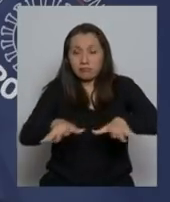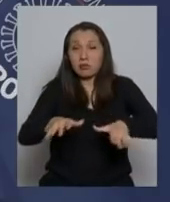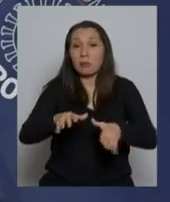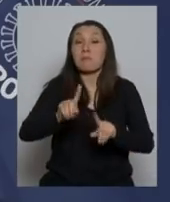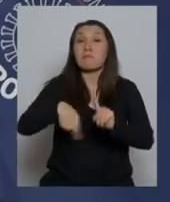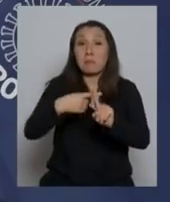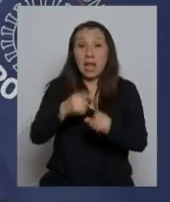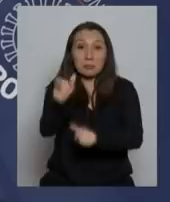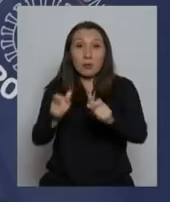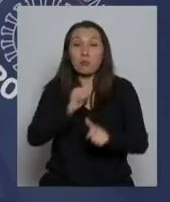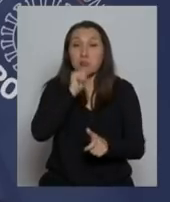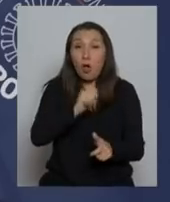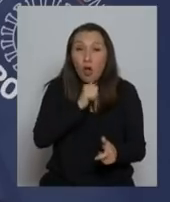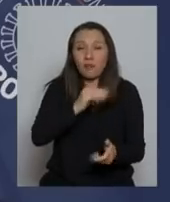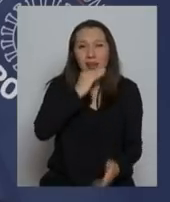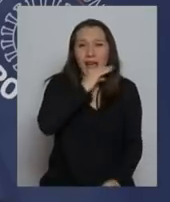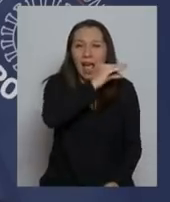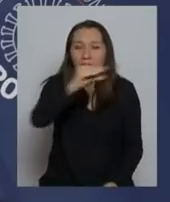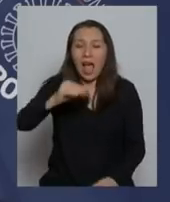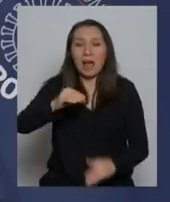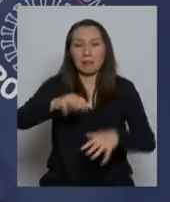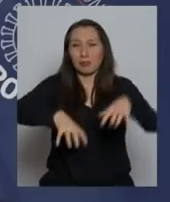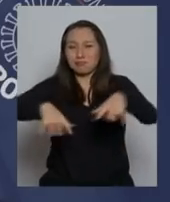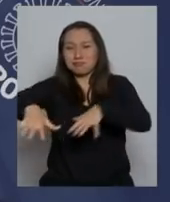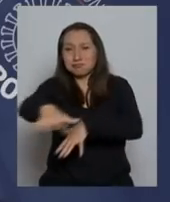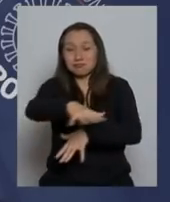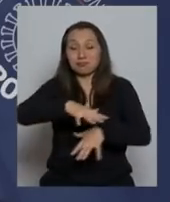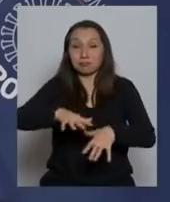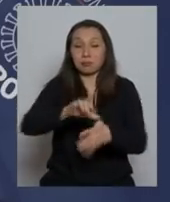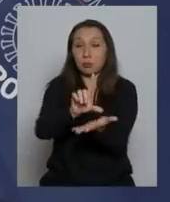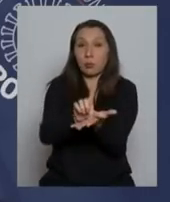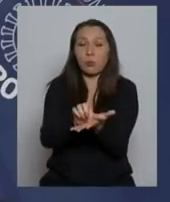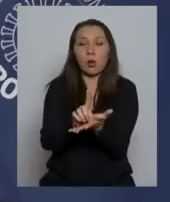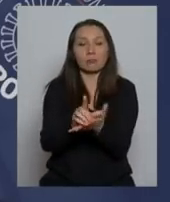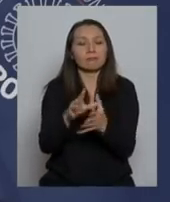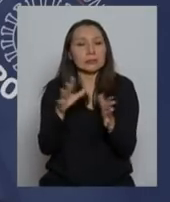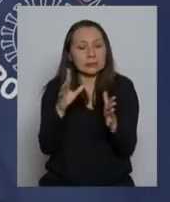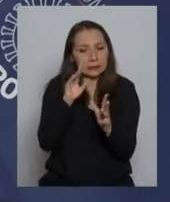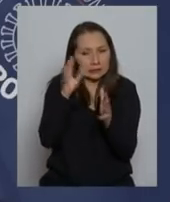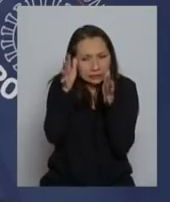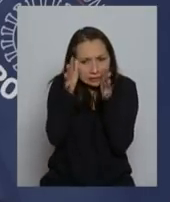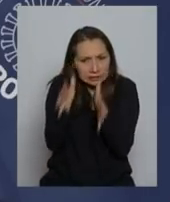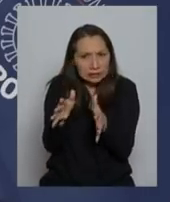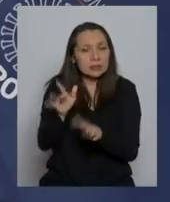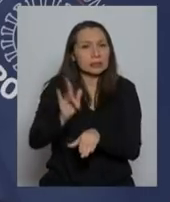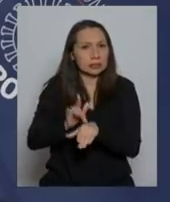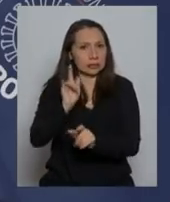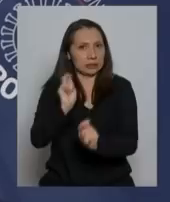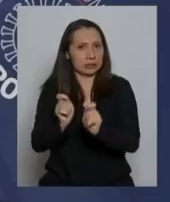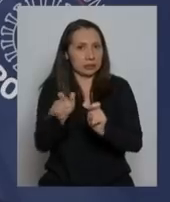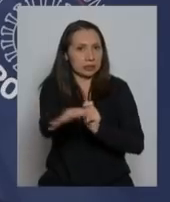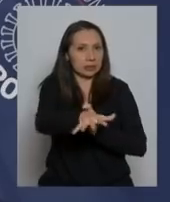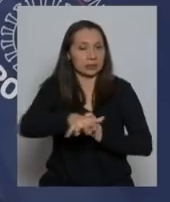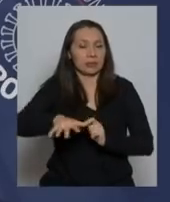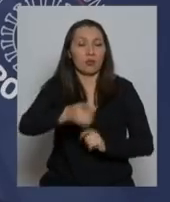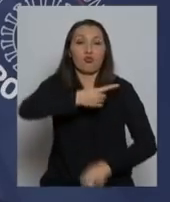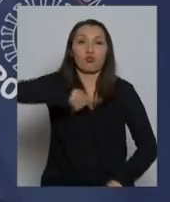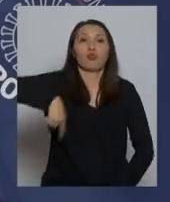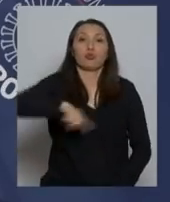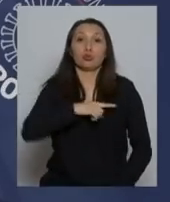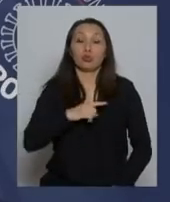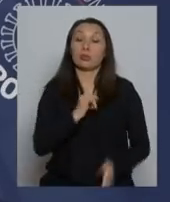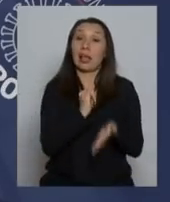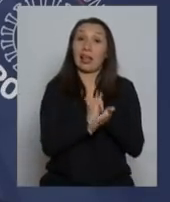de pobreza, de ruralidad, la convierten en una situación de particular riesgo. Nosotros,